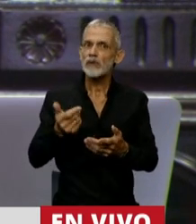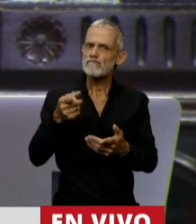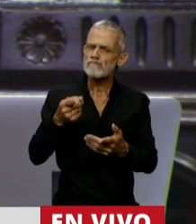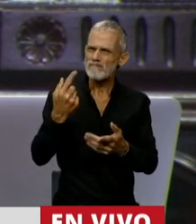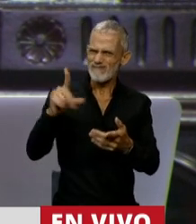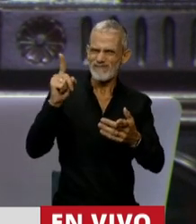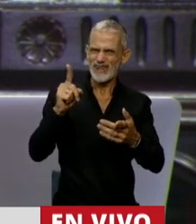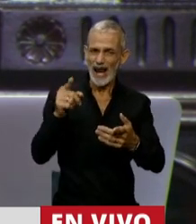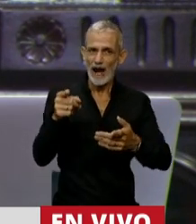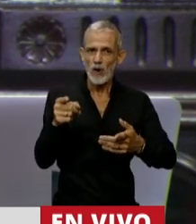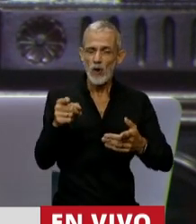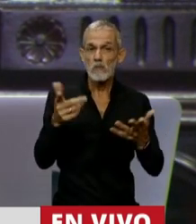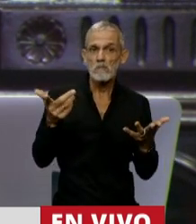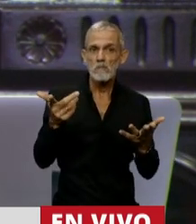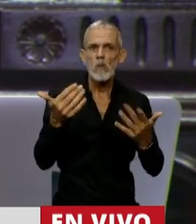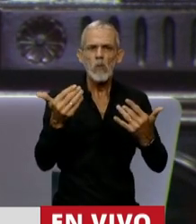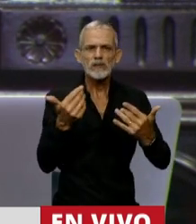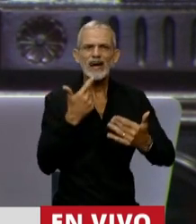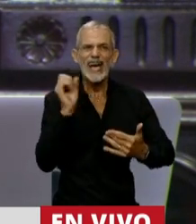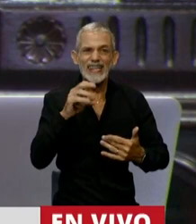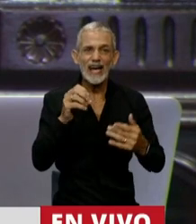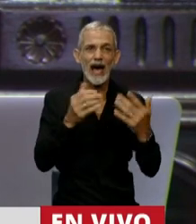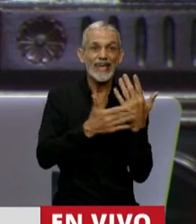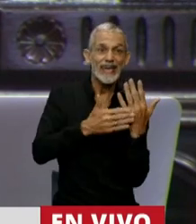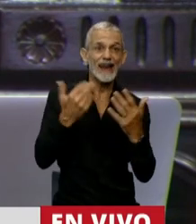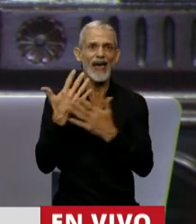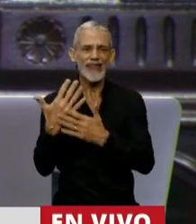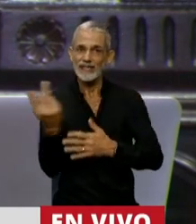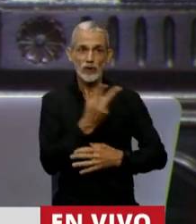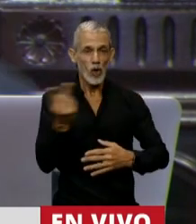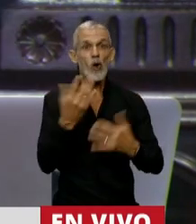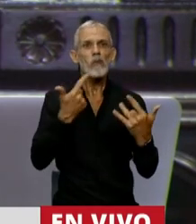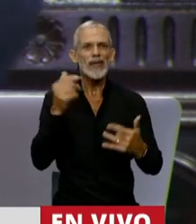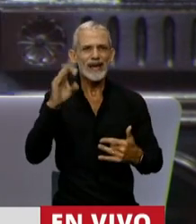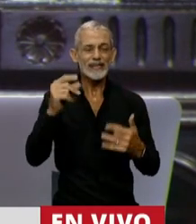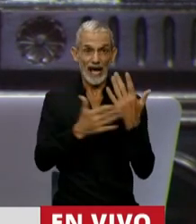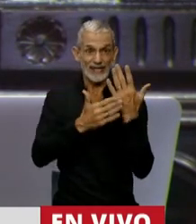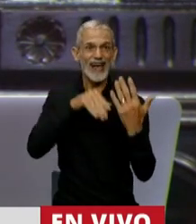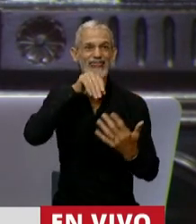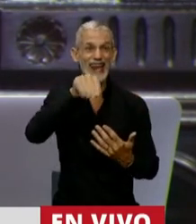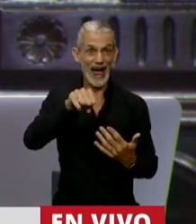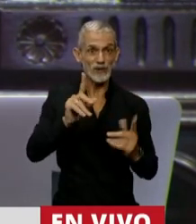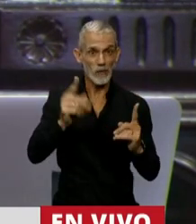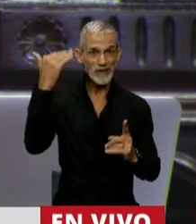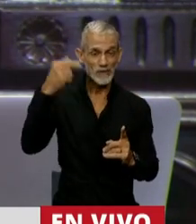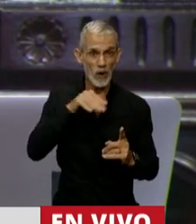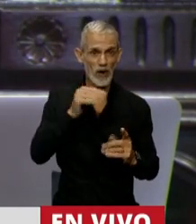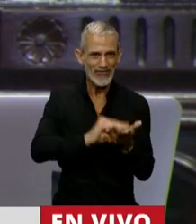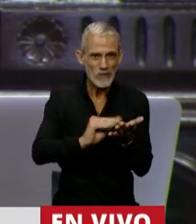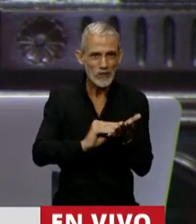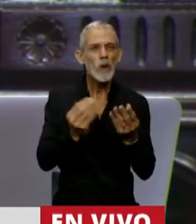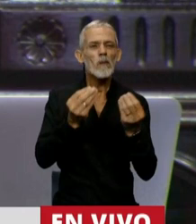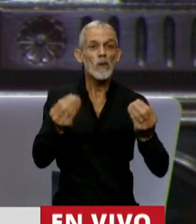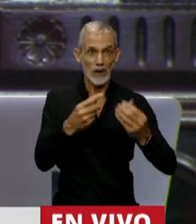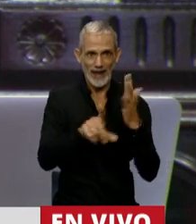privilegio, o si usted quiere, virtud, de poder ser criticada por izquierda y por derecha a la vez. ¿Por qué por izquierda? Allá sentado el diputado del Caño.